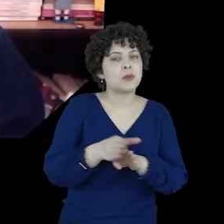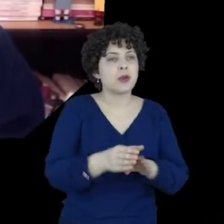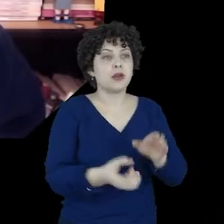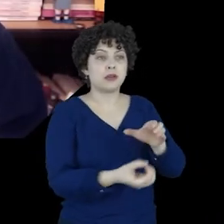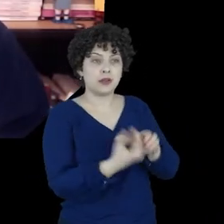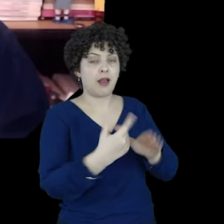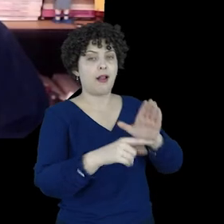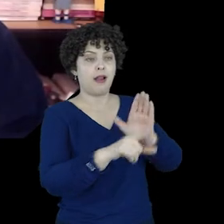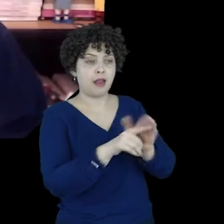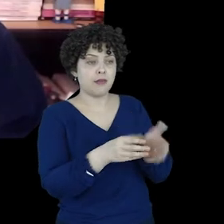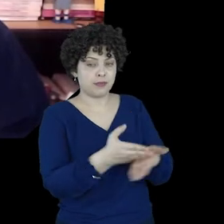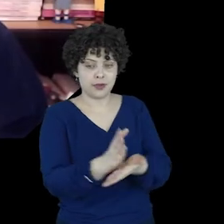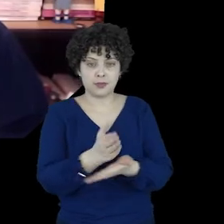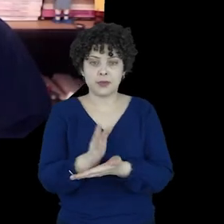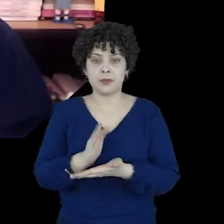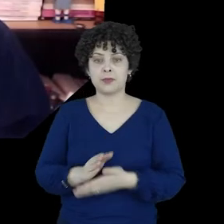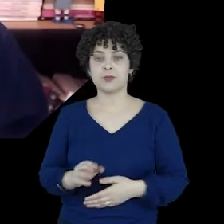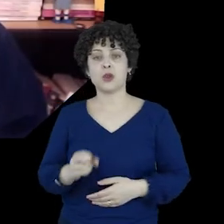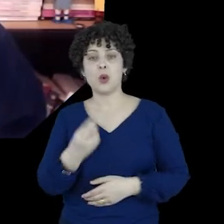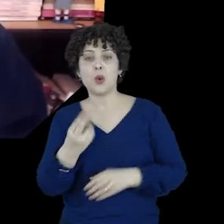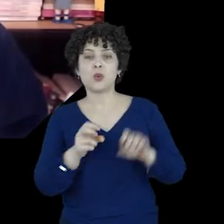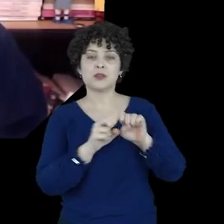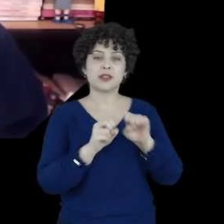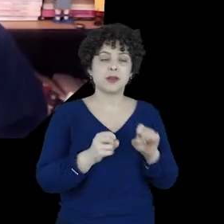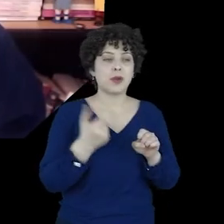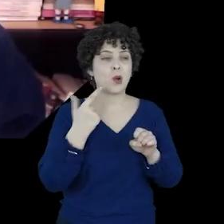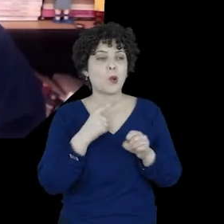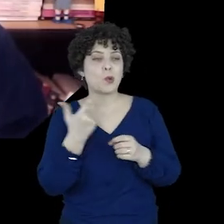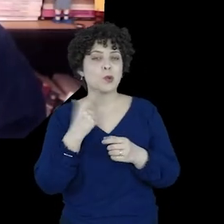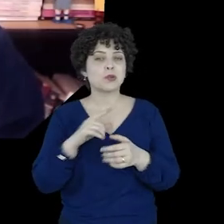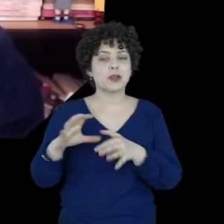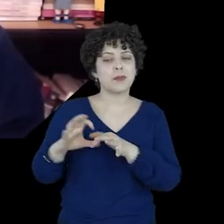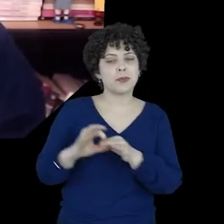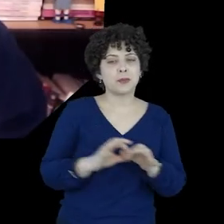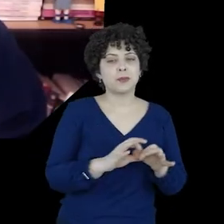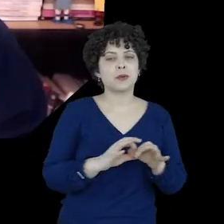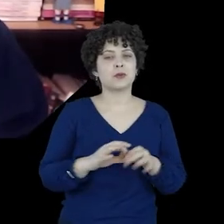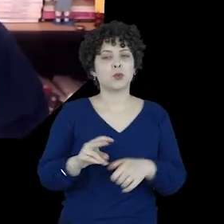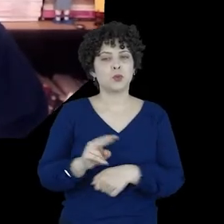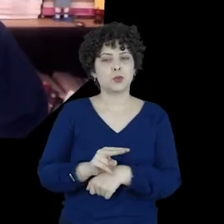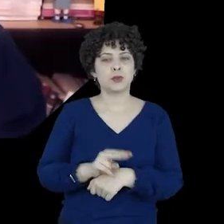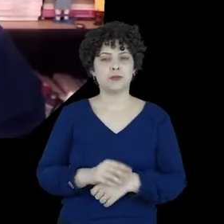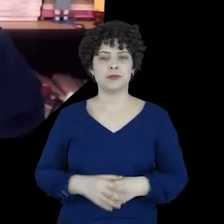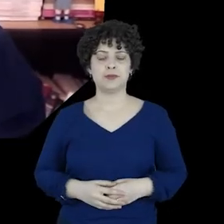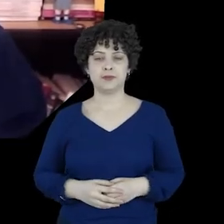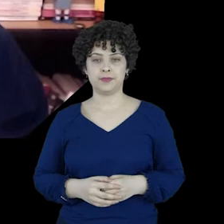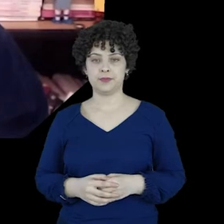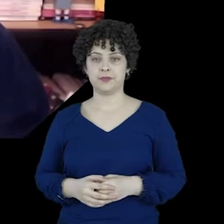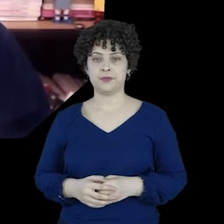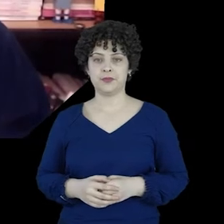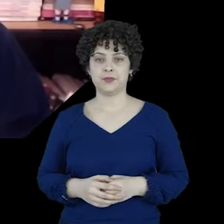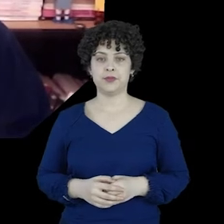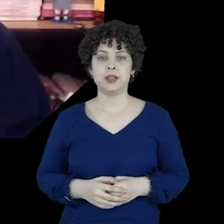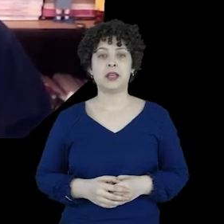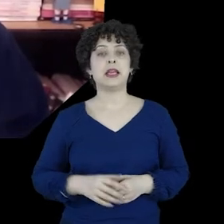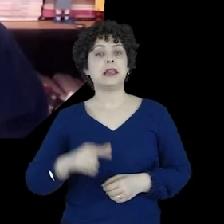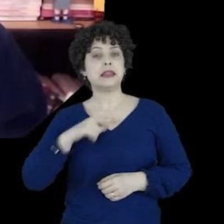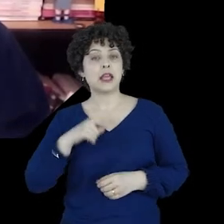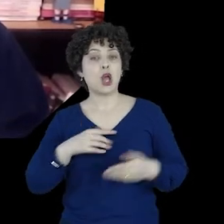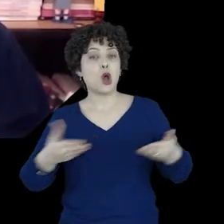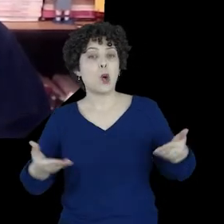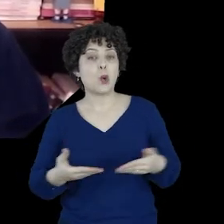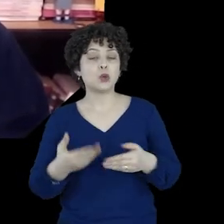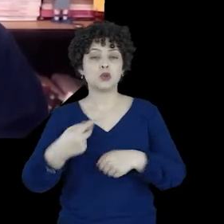mucho tiempo, el hecho de implementar esta ley o al menos un sistema de protección integral. En el